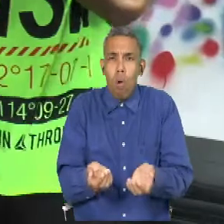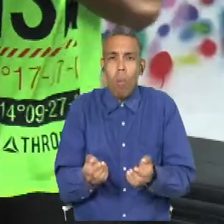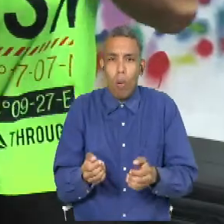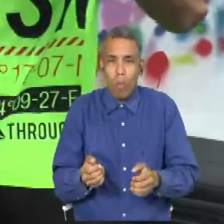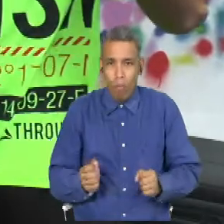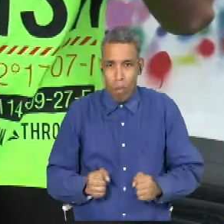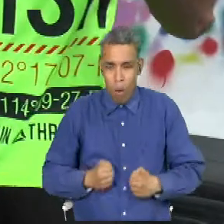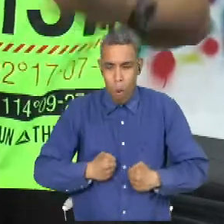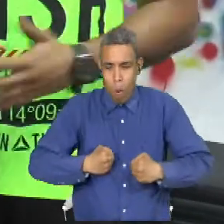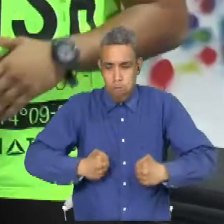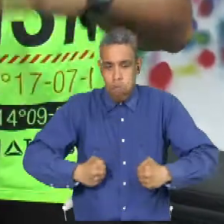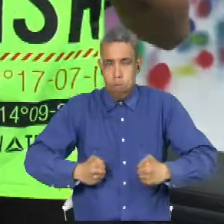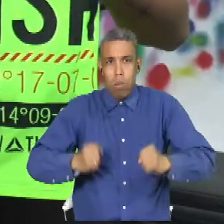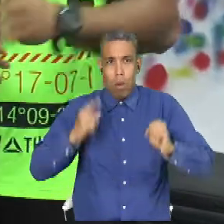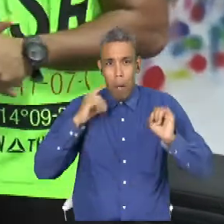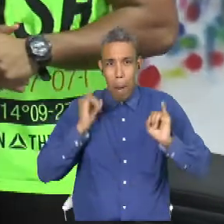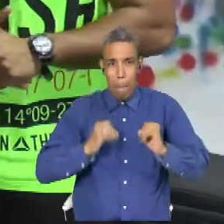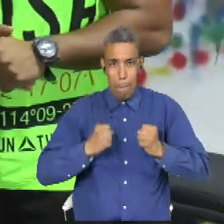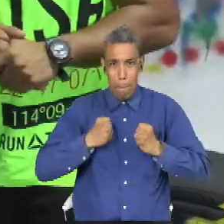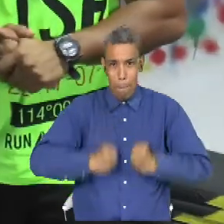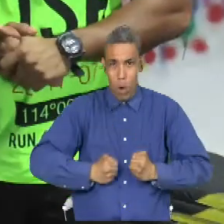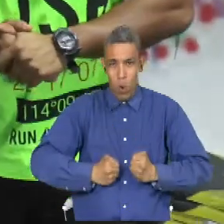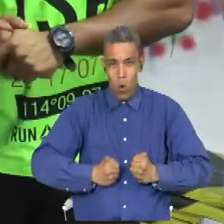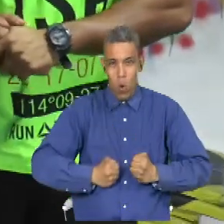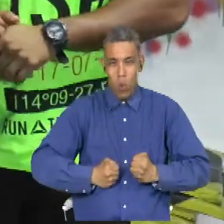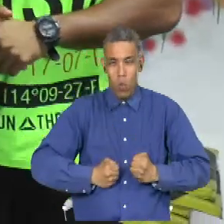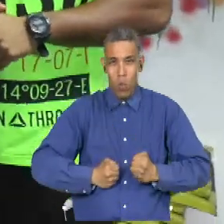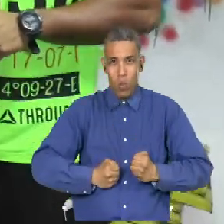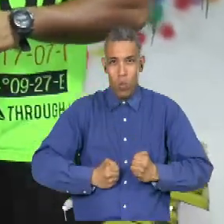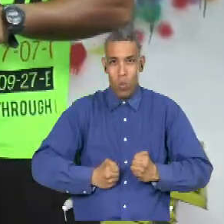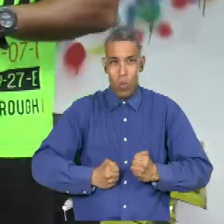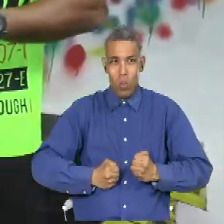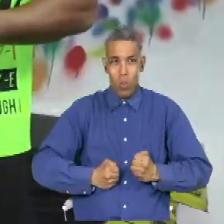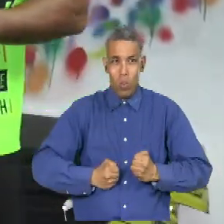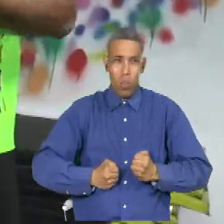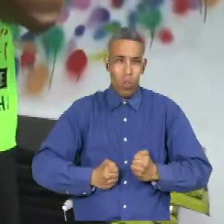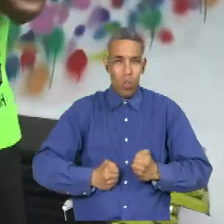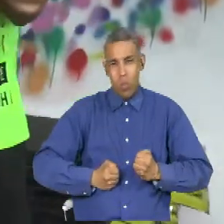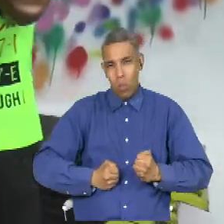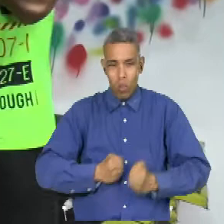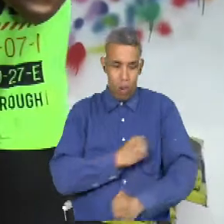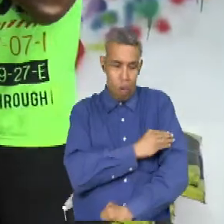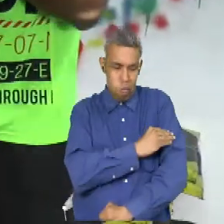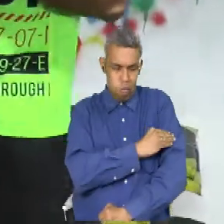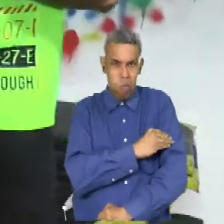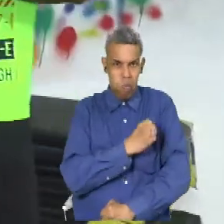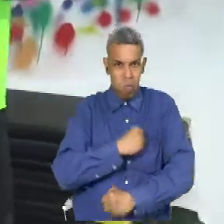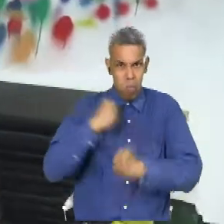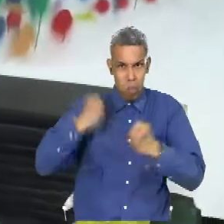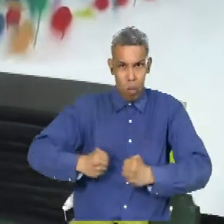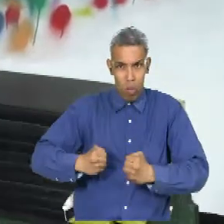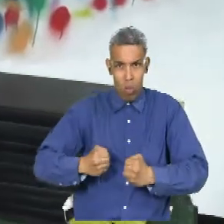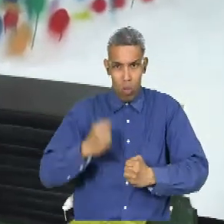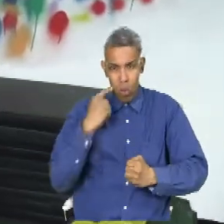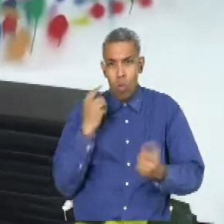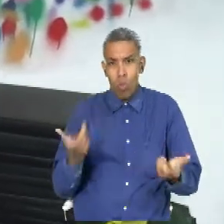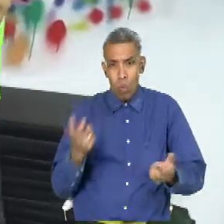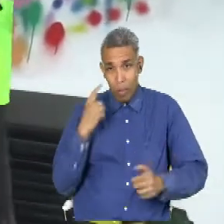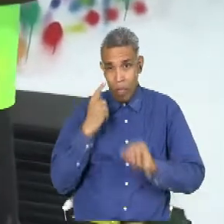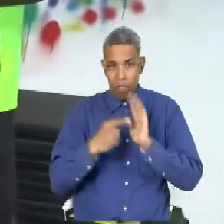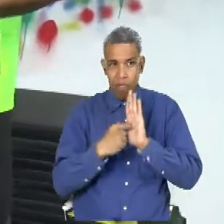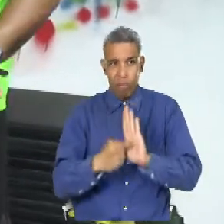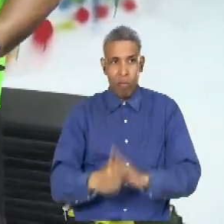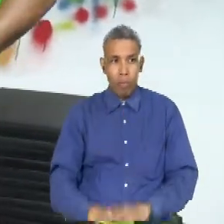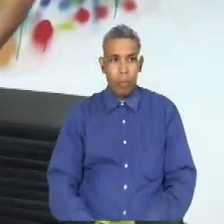gorditos, para fortalecer y tonificar su masa o su masa muscular? Entonces, vamos a arrancar primero con un